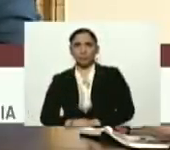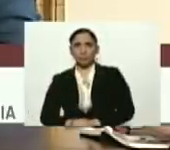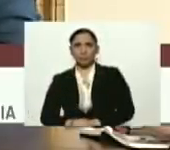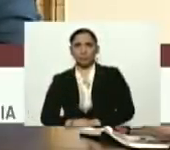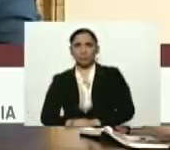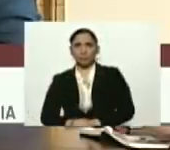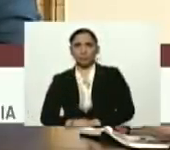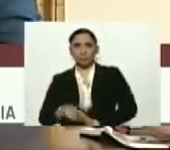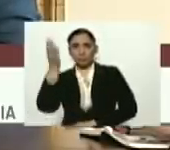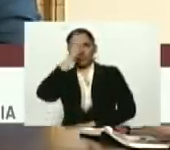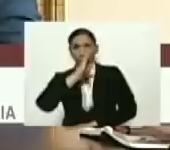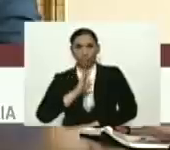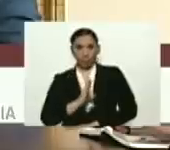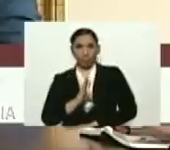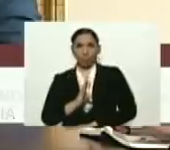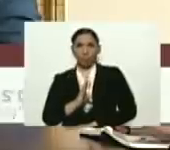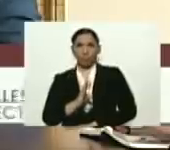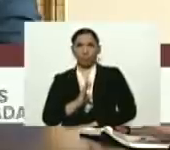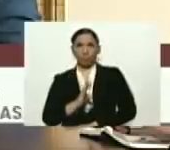Brasil,